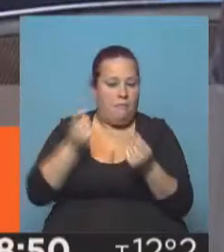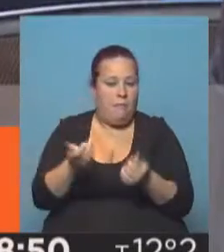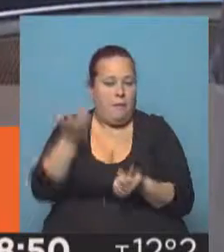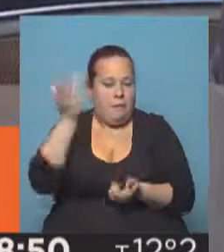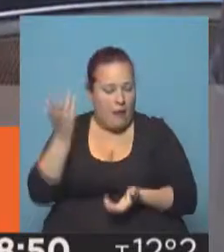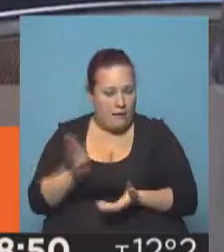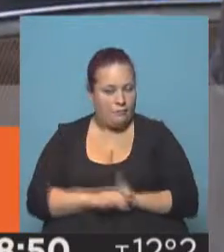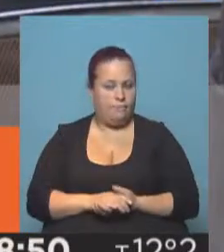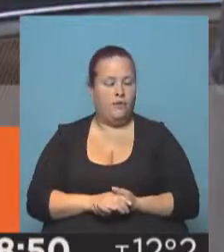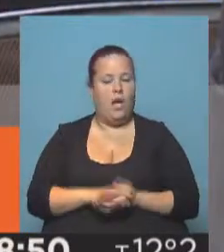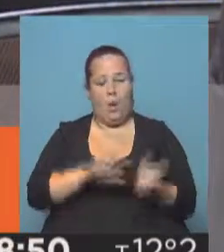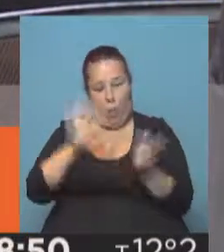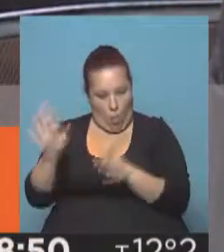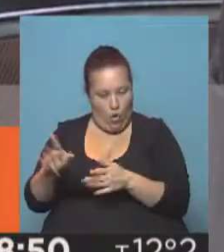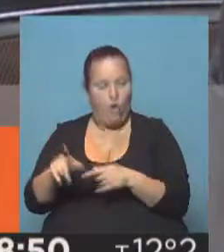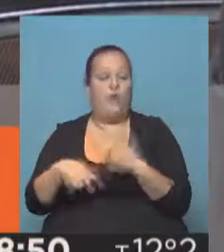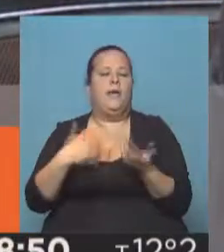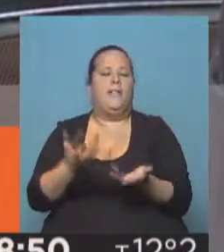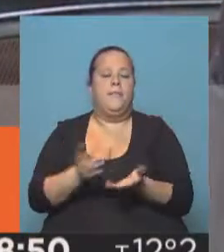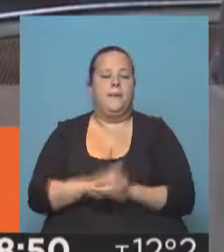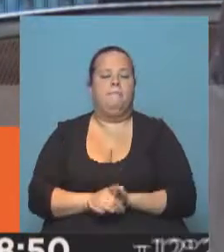aumentando. Por un lado.